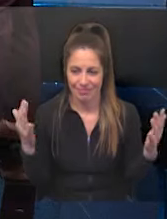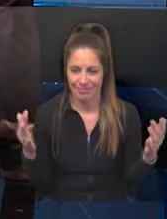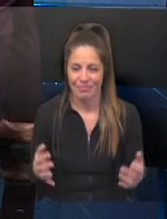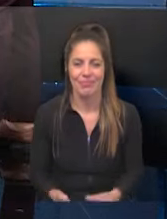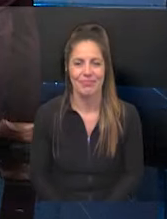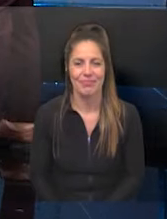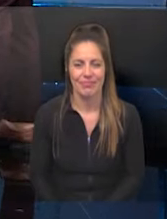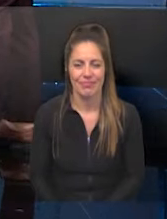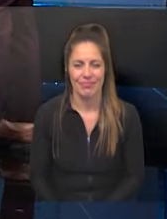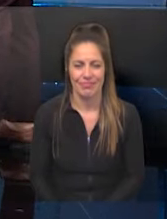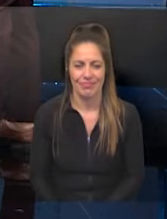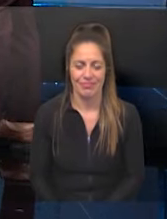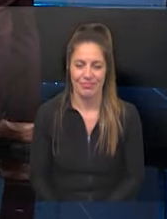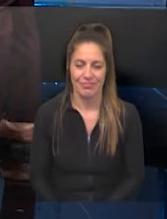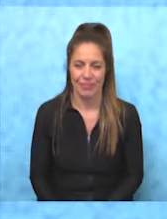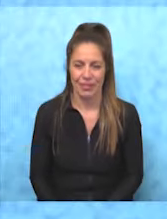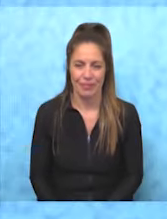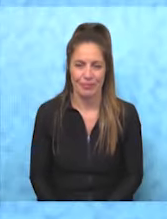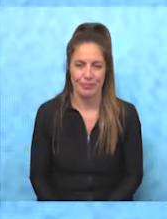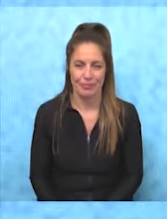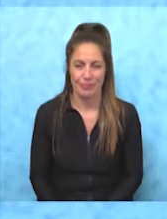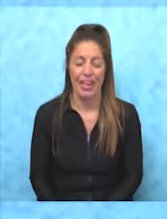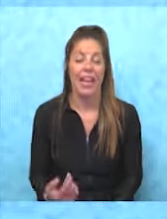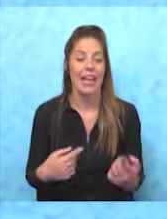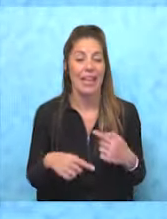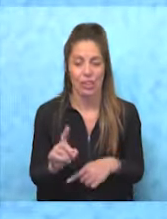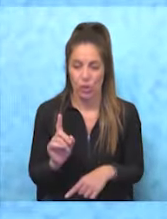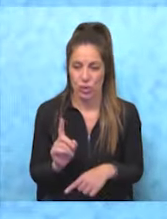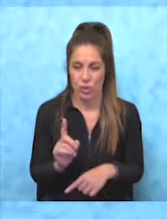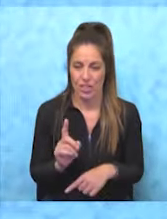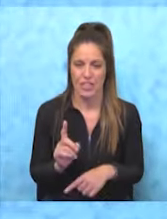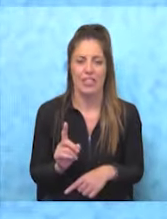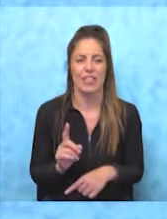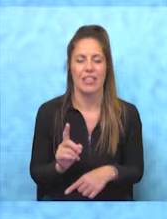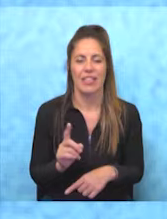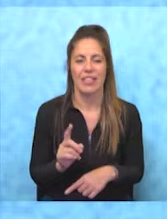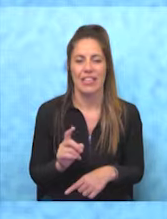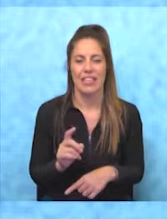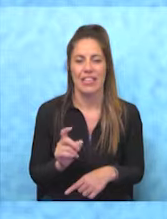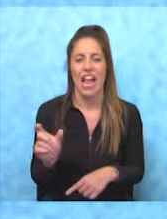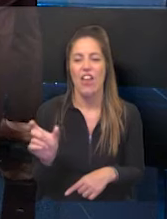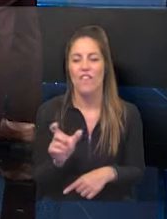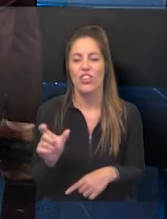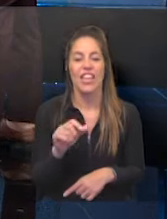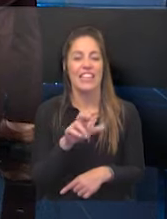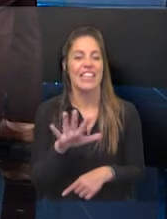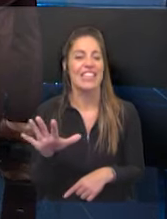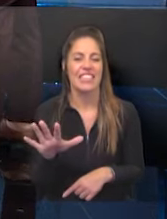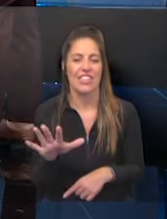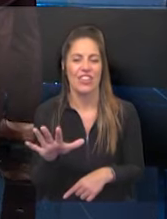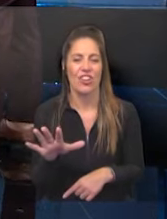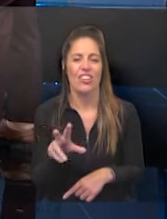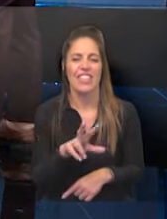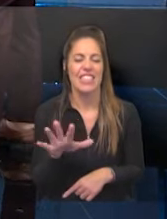mal Son a son años entonces joran fue un 35 boran un